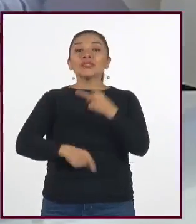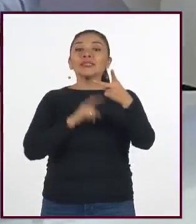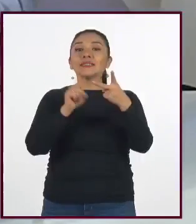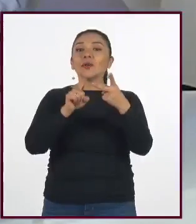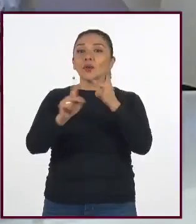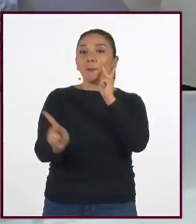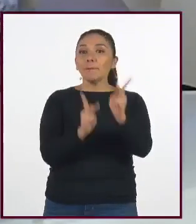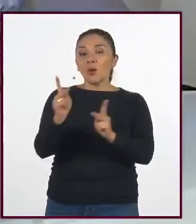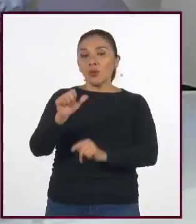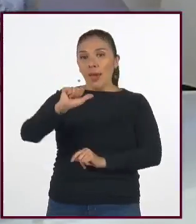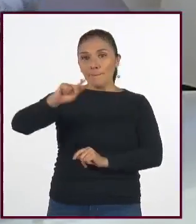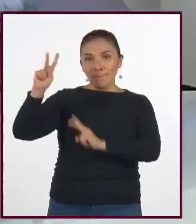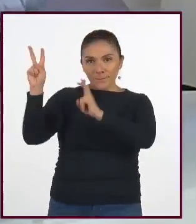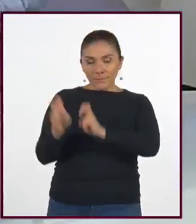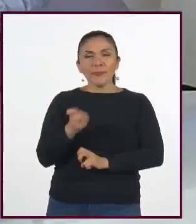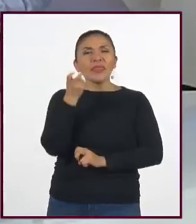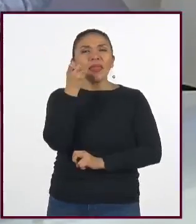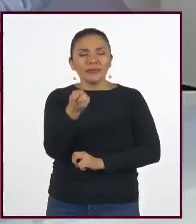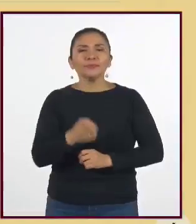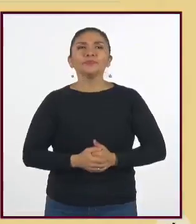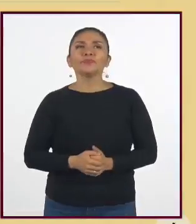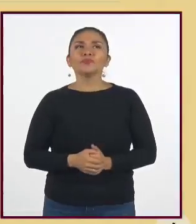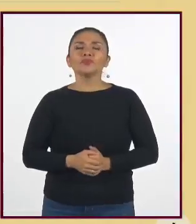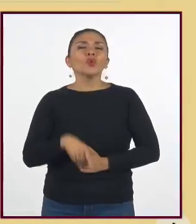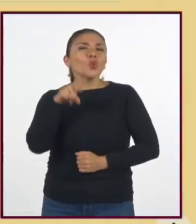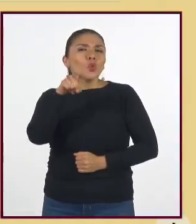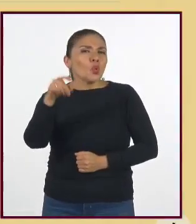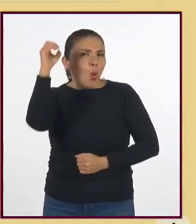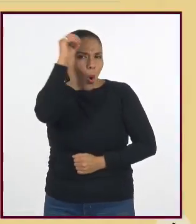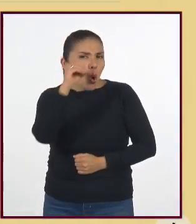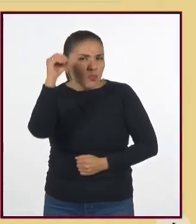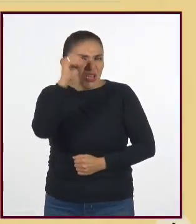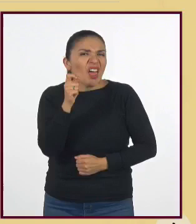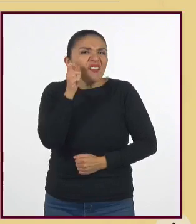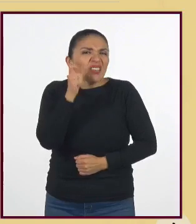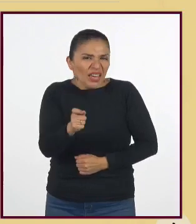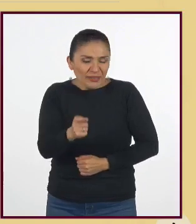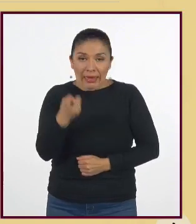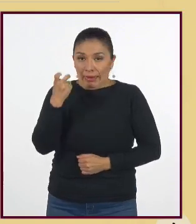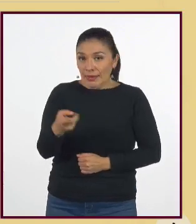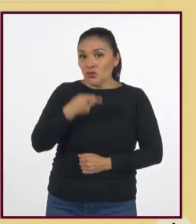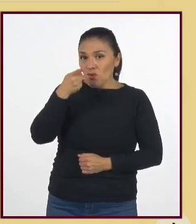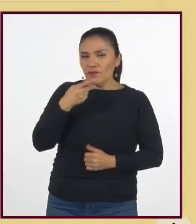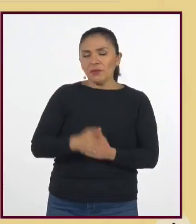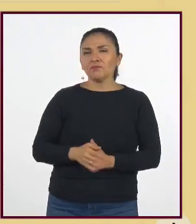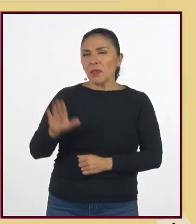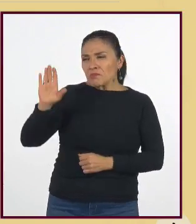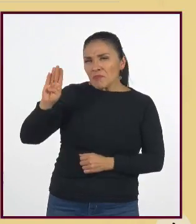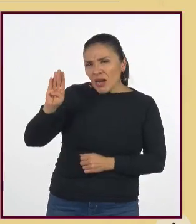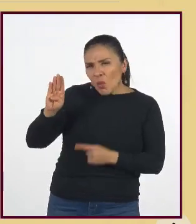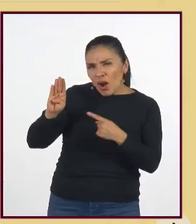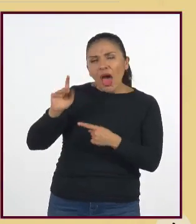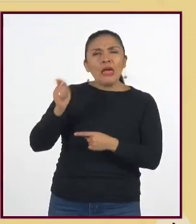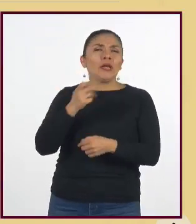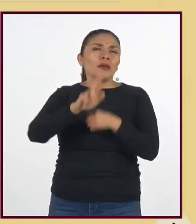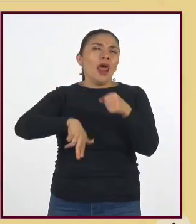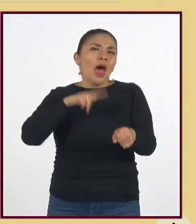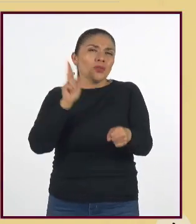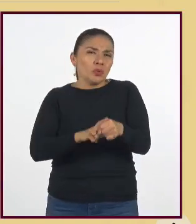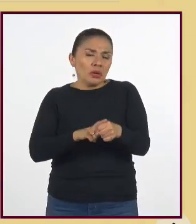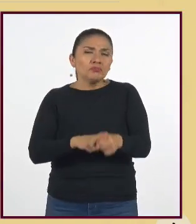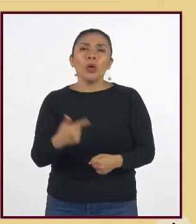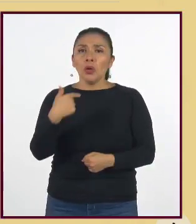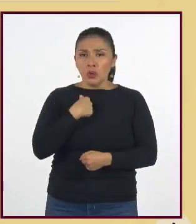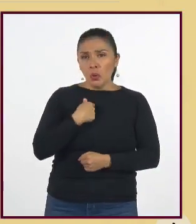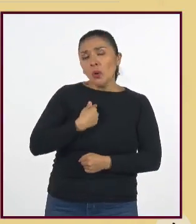de Mentimeter. Esta pregunta es, ¿qué opinas sobre esta afirmación? La marihuana es natural, su consumo causa